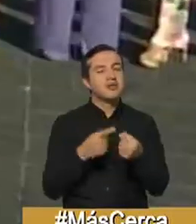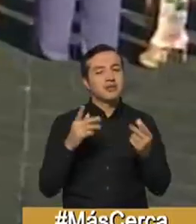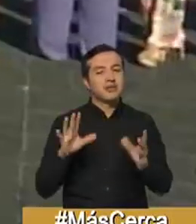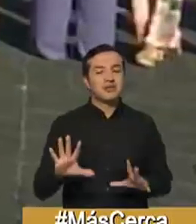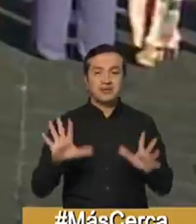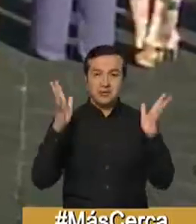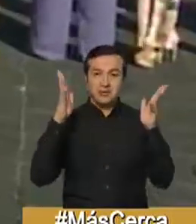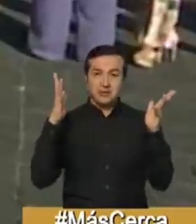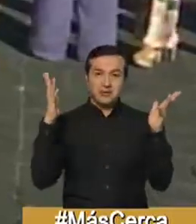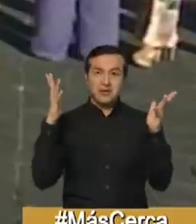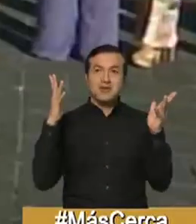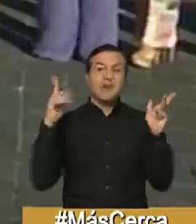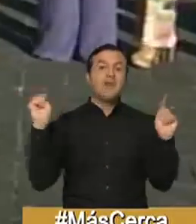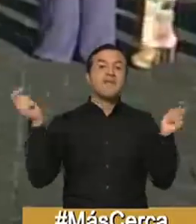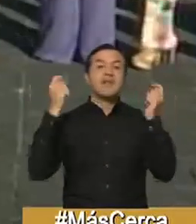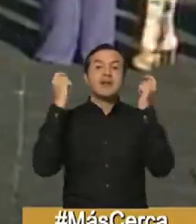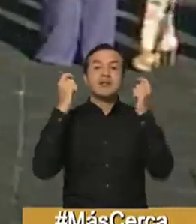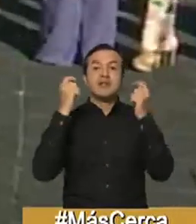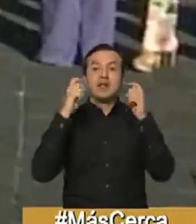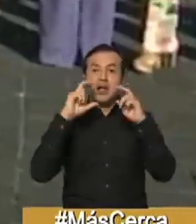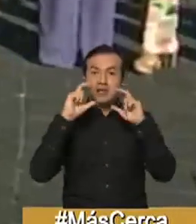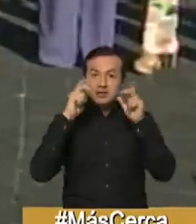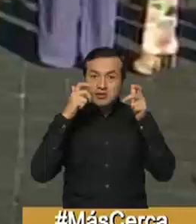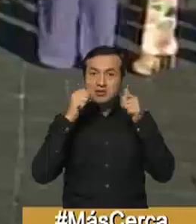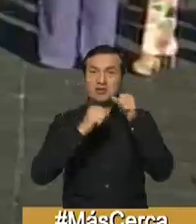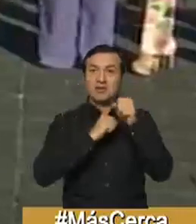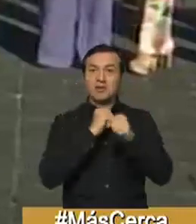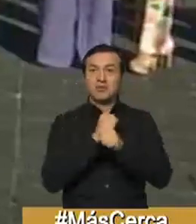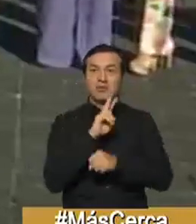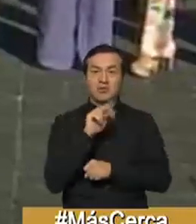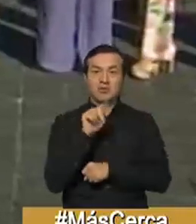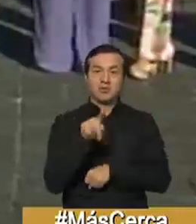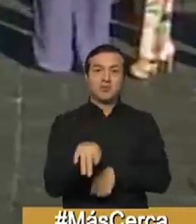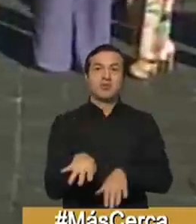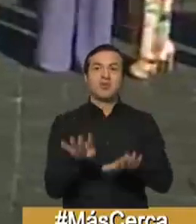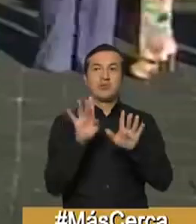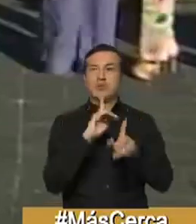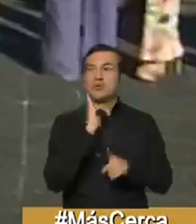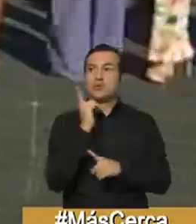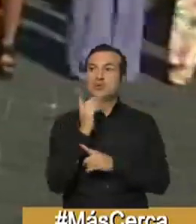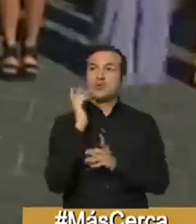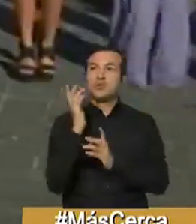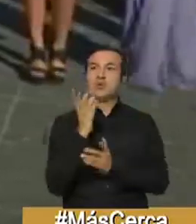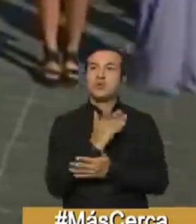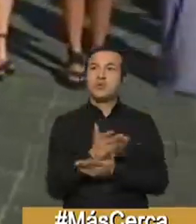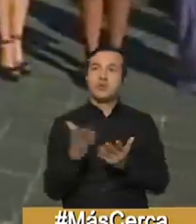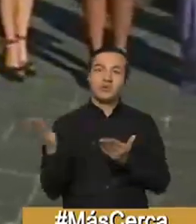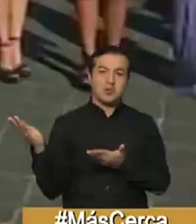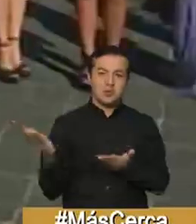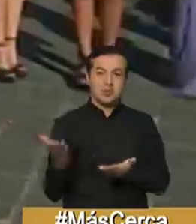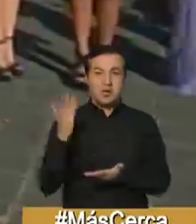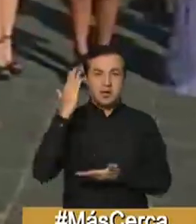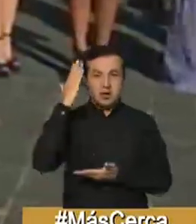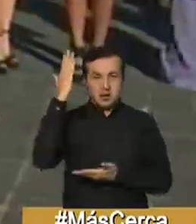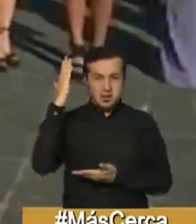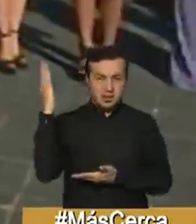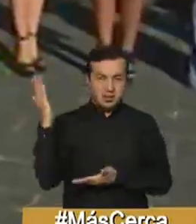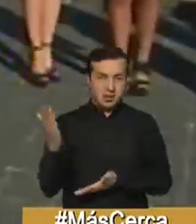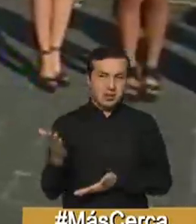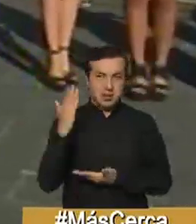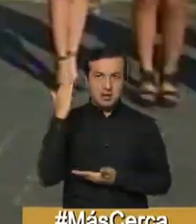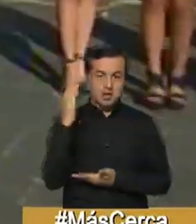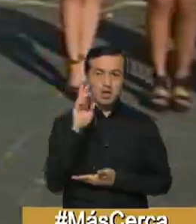celebrando las fiestas del maíz y del turismo año 2019. Vamos rápidamente a conversar con el señor